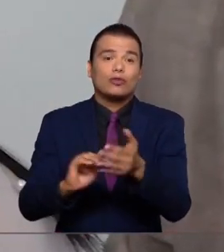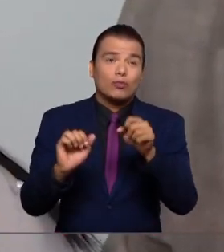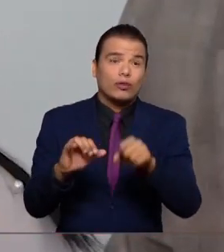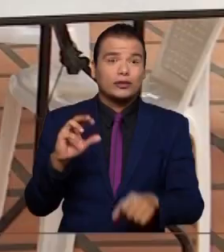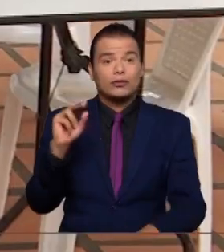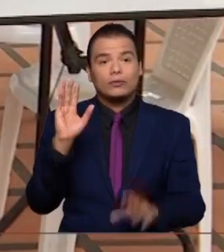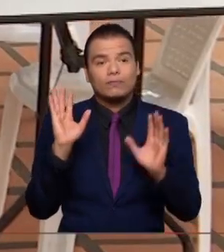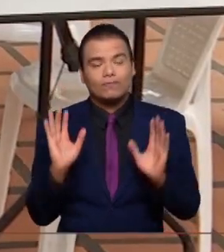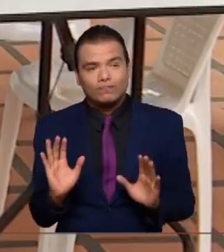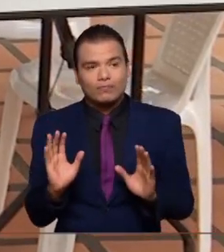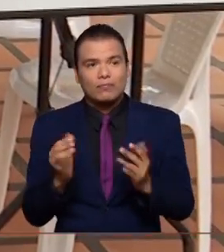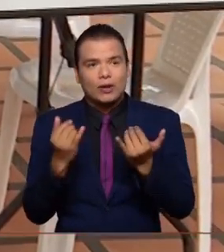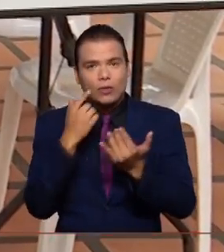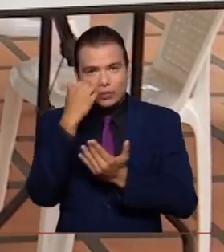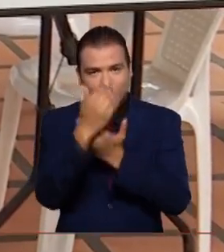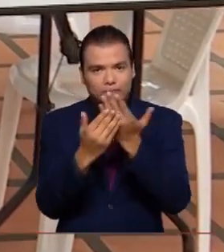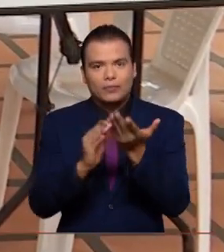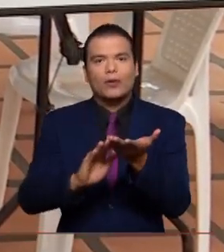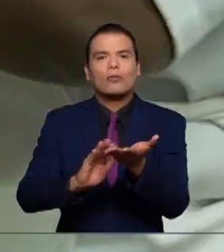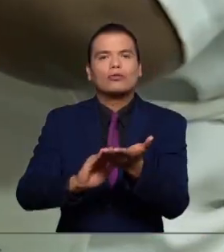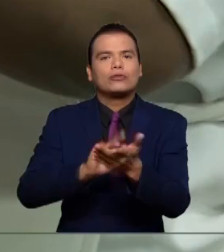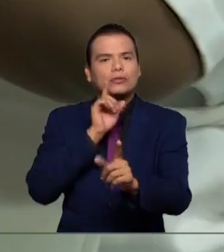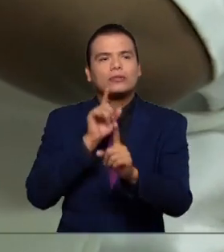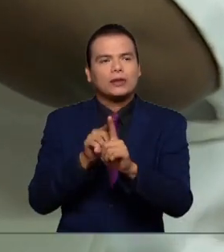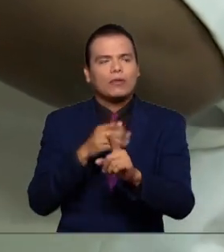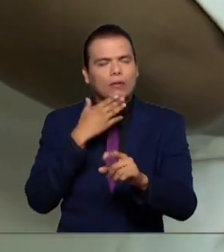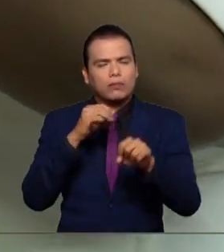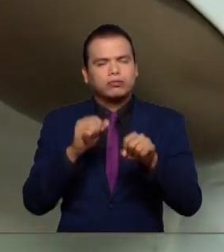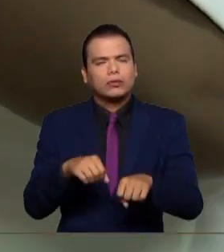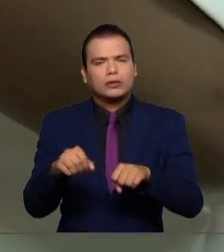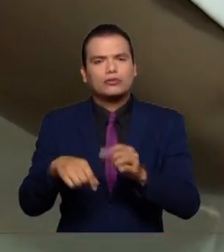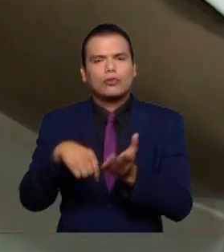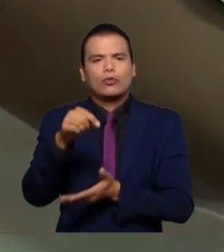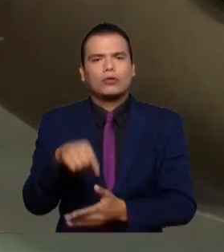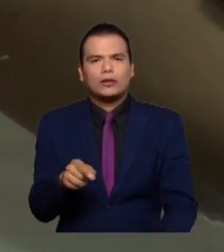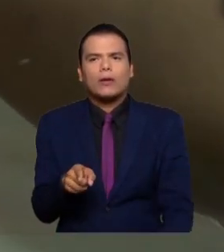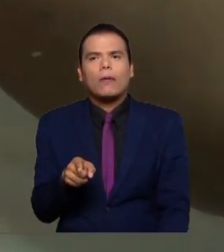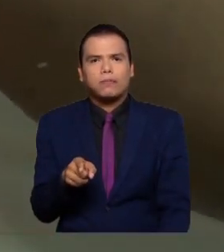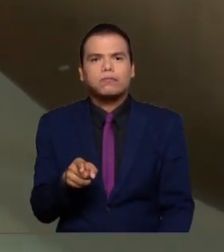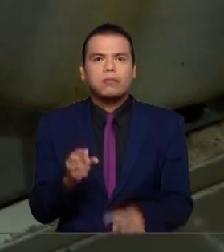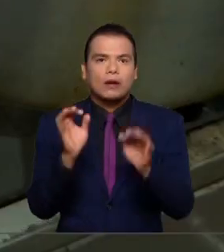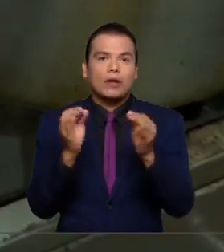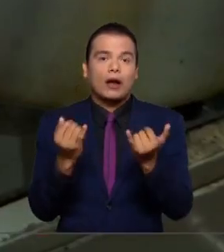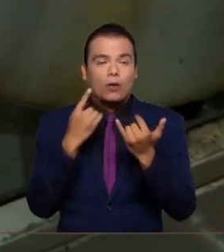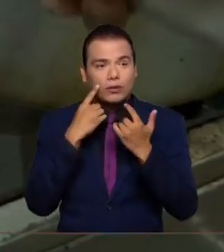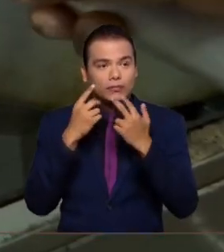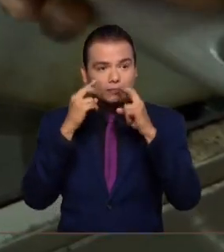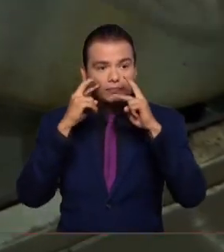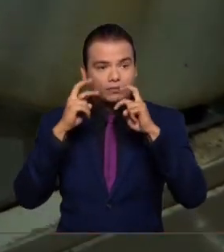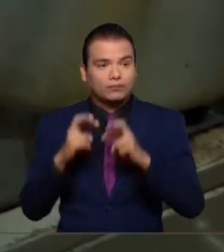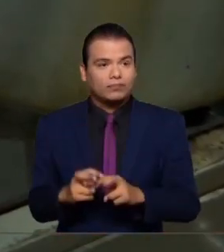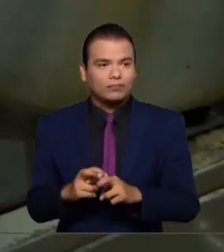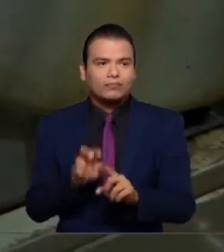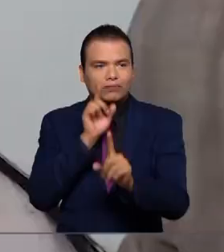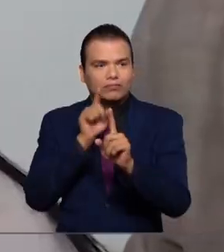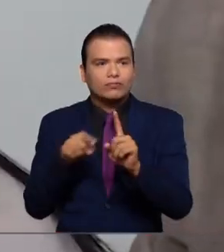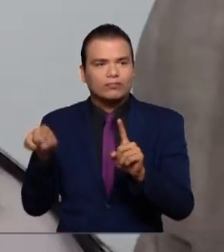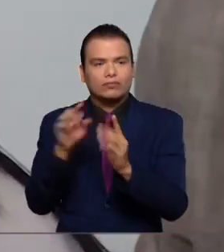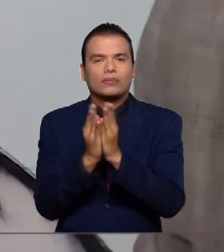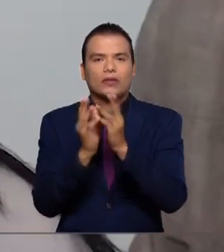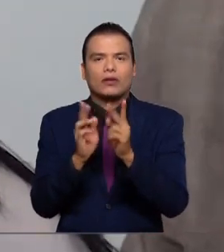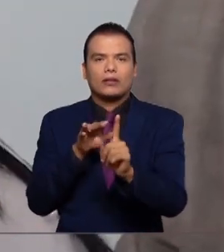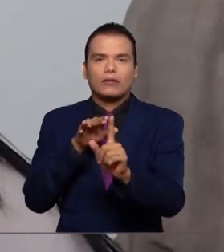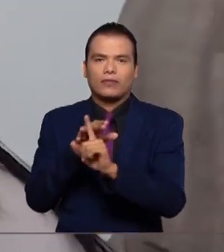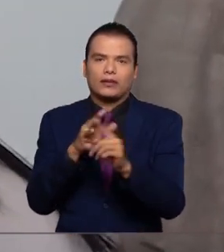posibles desde la ley contractual para poder garantizar la prestación de servicio de estos jóvenes, chicos y adolescentes a partir del